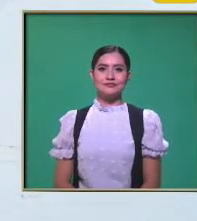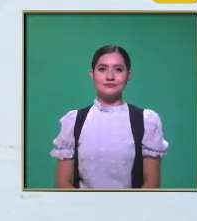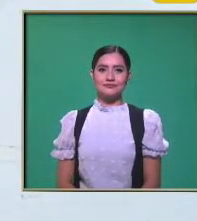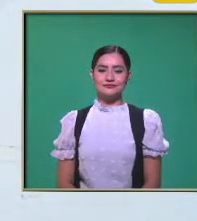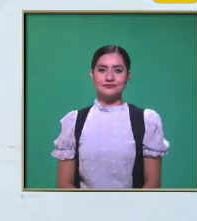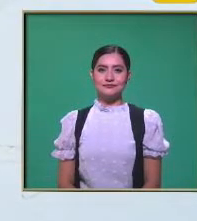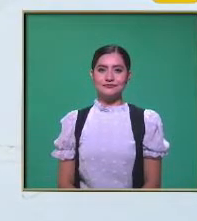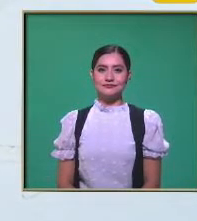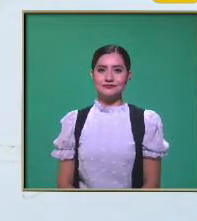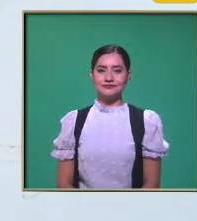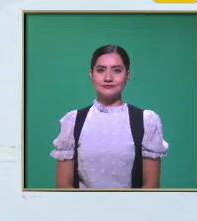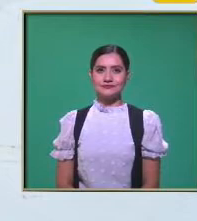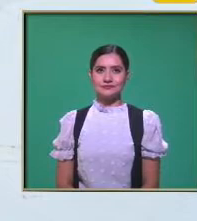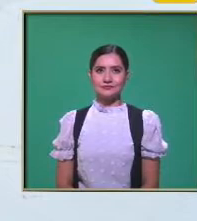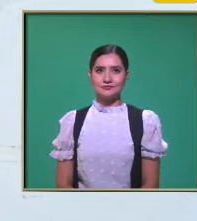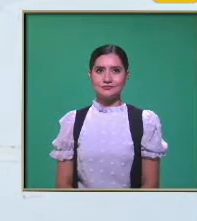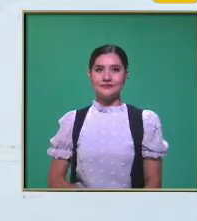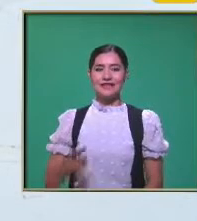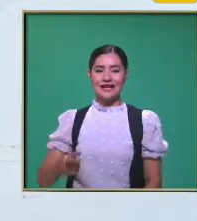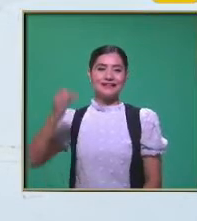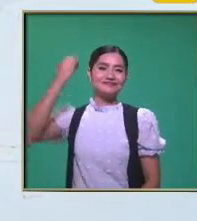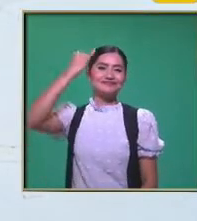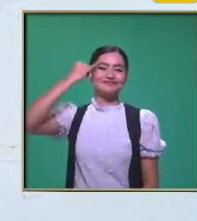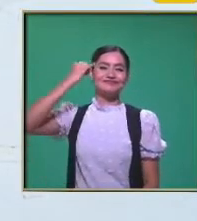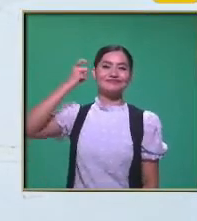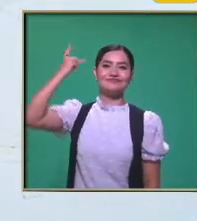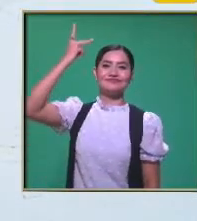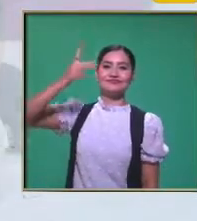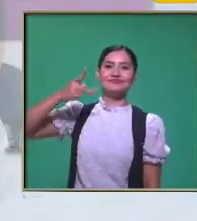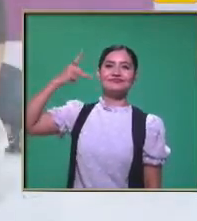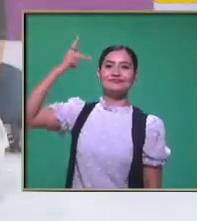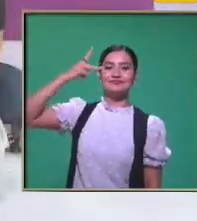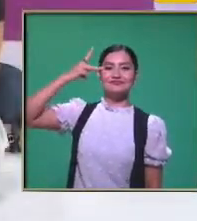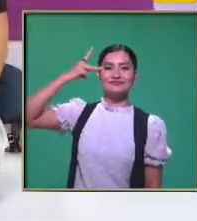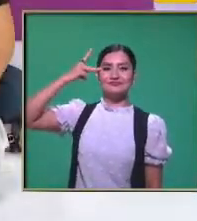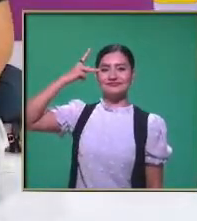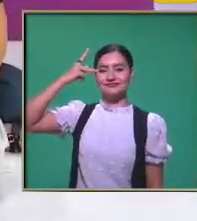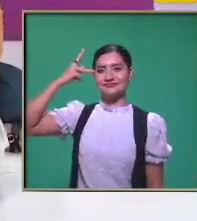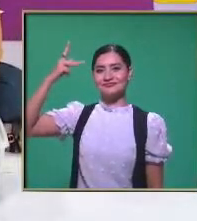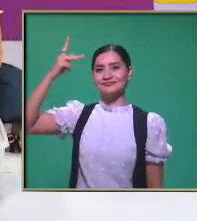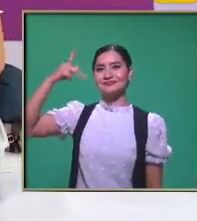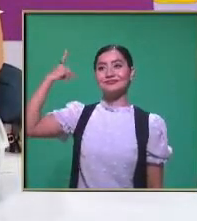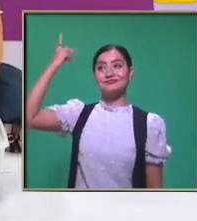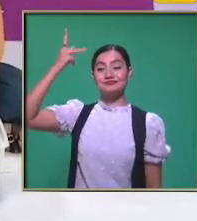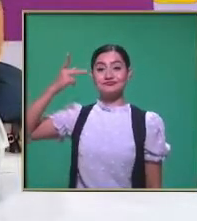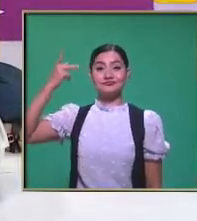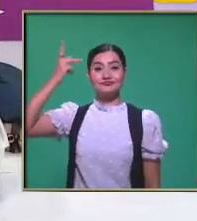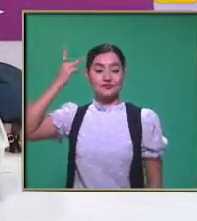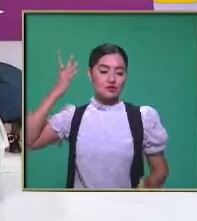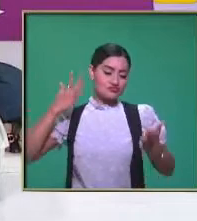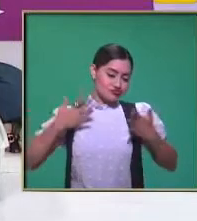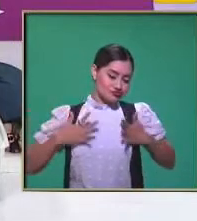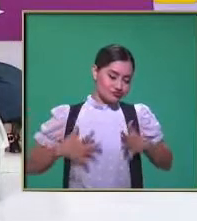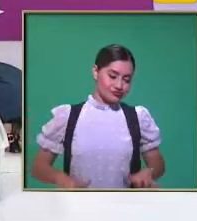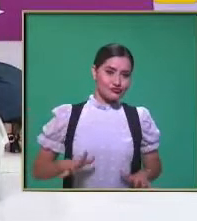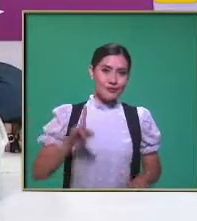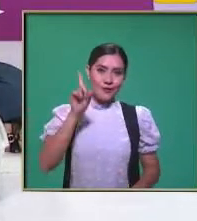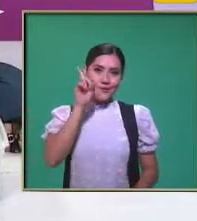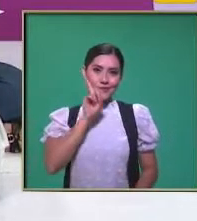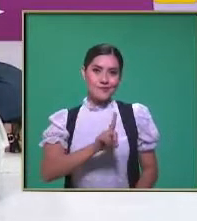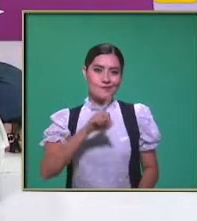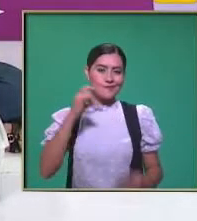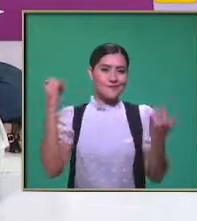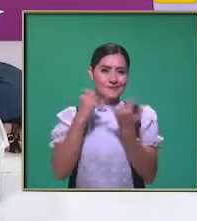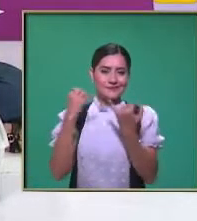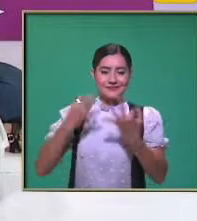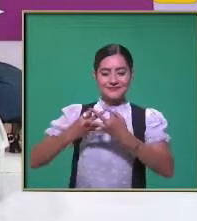para que son el príncipe, la princesa del cuento. Porque como, pues también la arena, ¿verdad? Cuando los niños